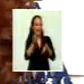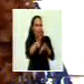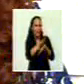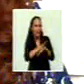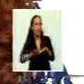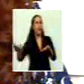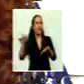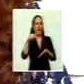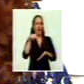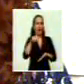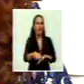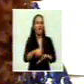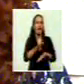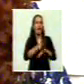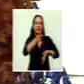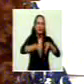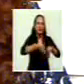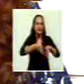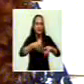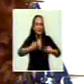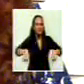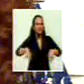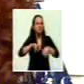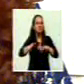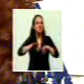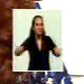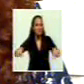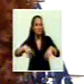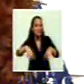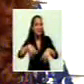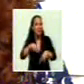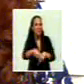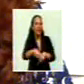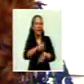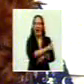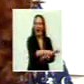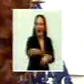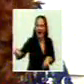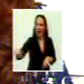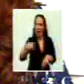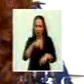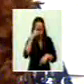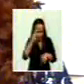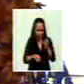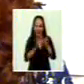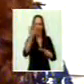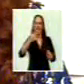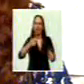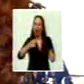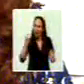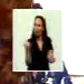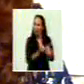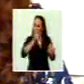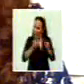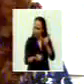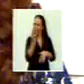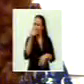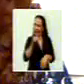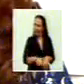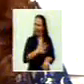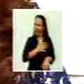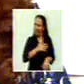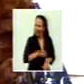materia de maquinaria de metal mecánica para el campo, con invento patentado y con acuerdo con una multinacional